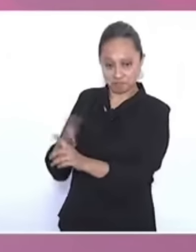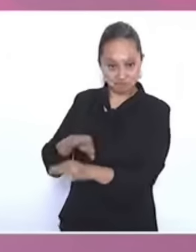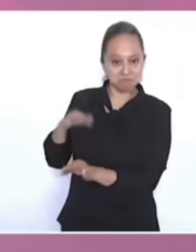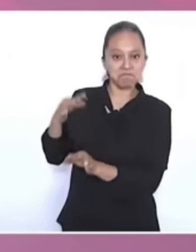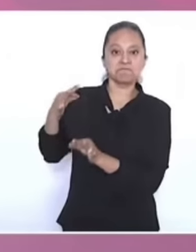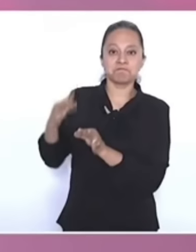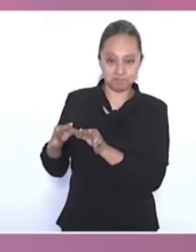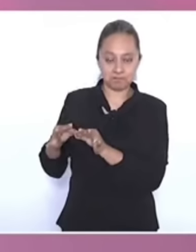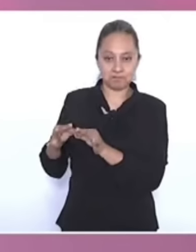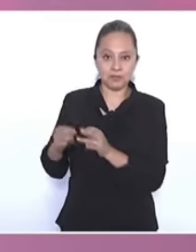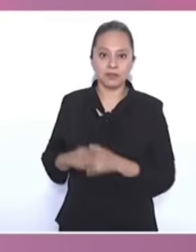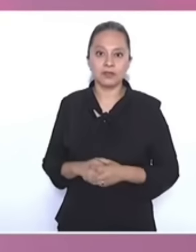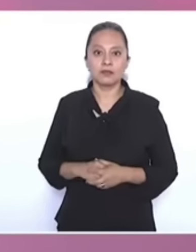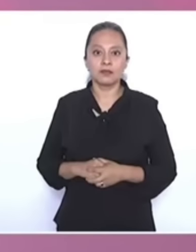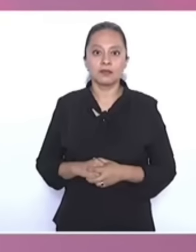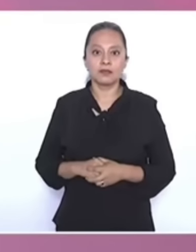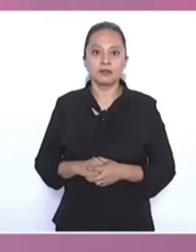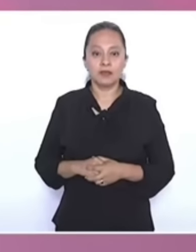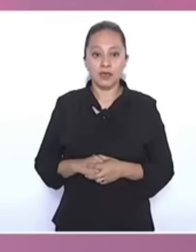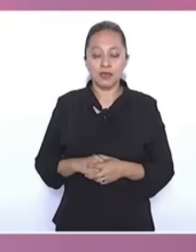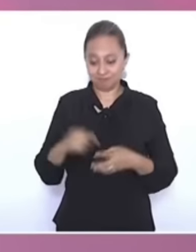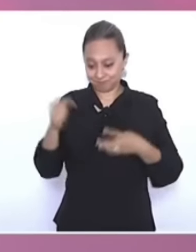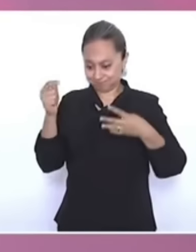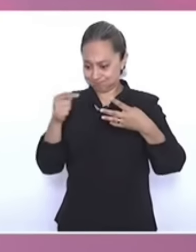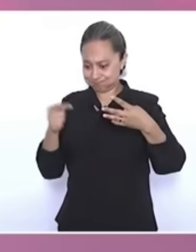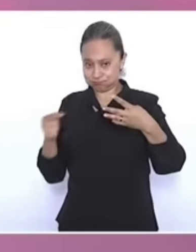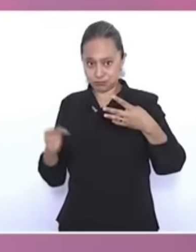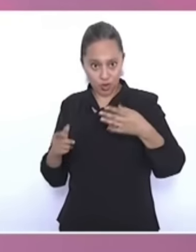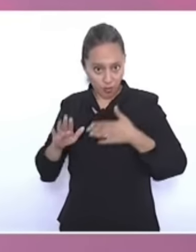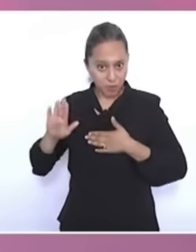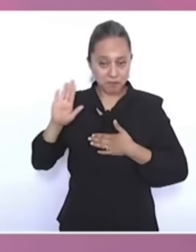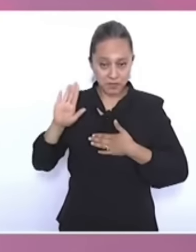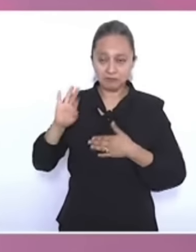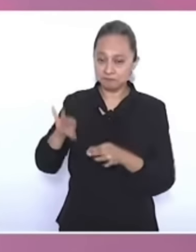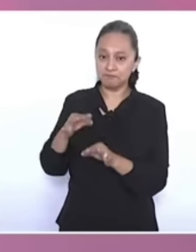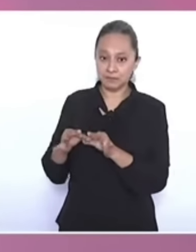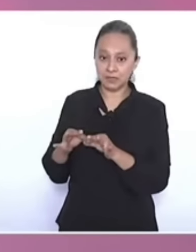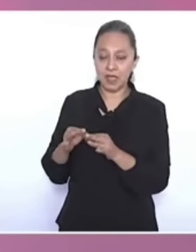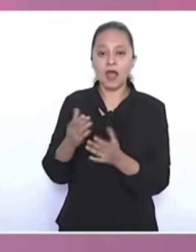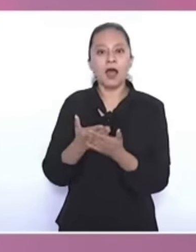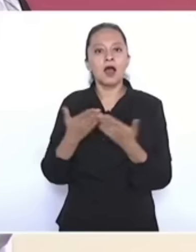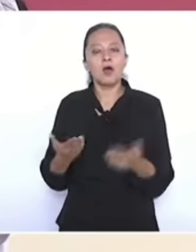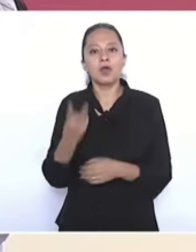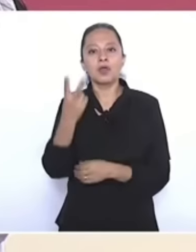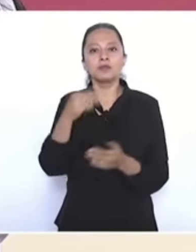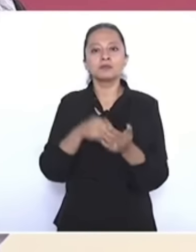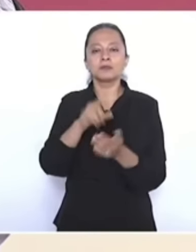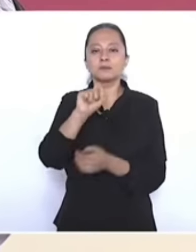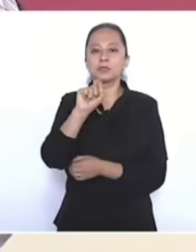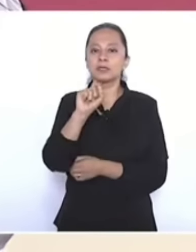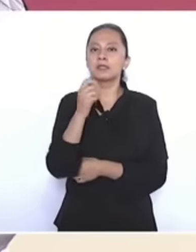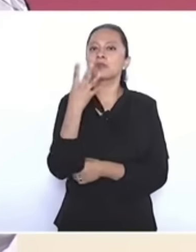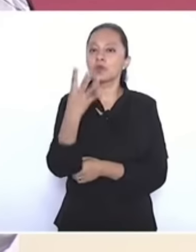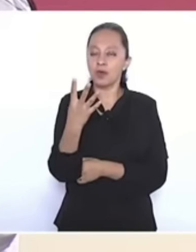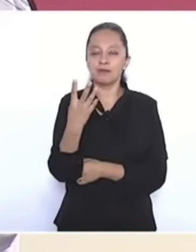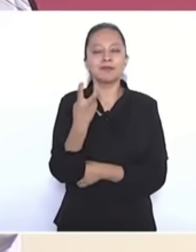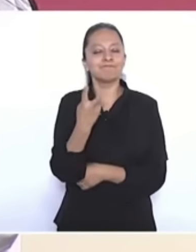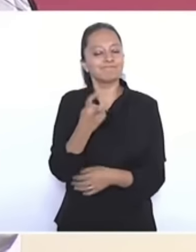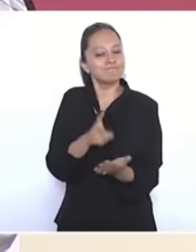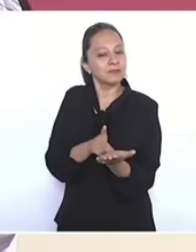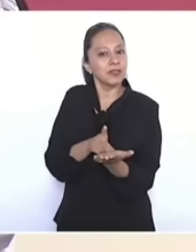Se cumplieron todos estos compromisos y así para este 2024 se ha garantizado este derecho